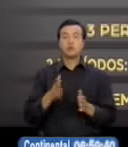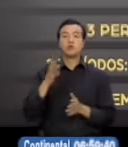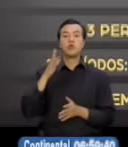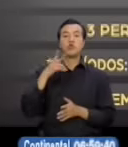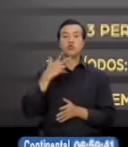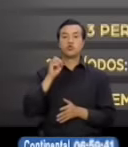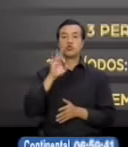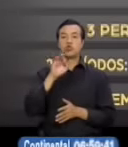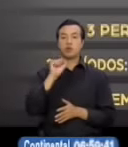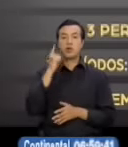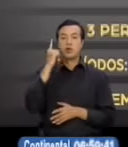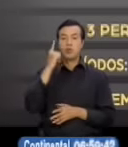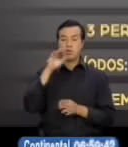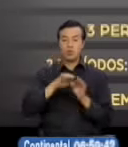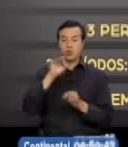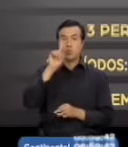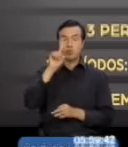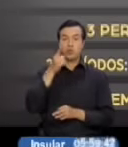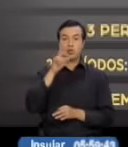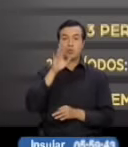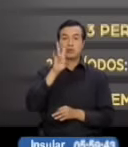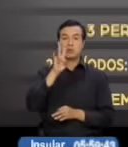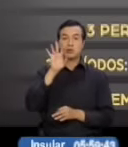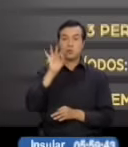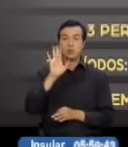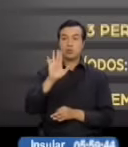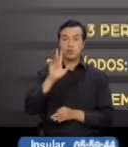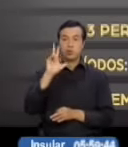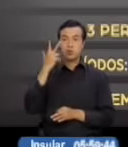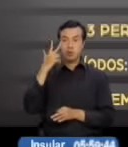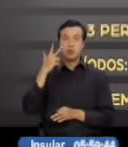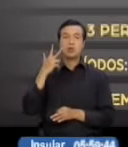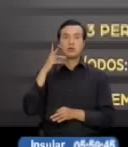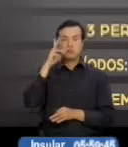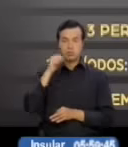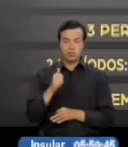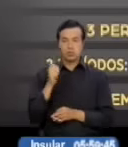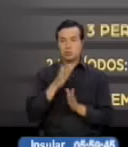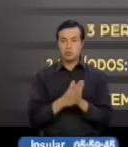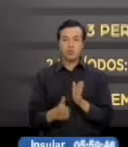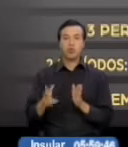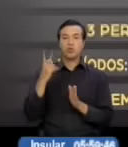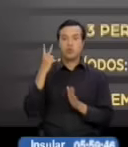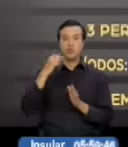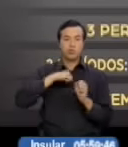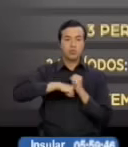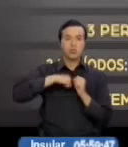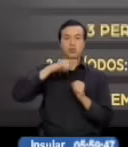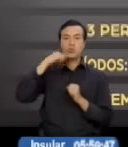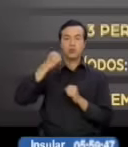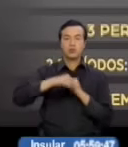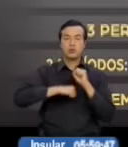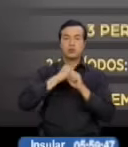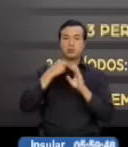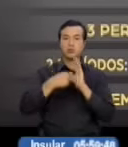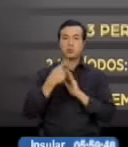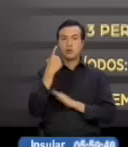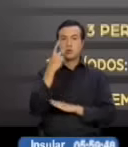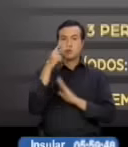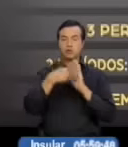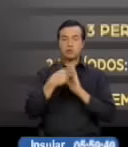Chota y mide 1,79 m. Ha tenido 3 periodos en el conjunto morlaco, 2 en el fútbol de Rusia durante el